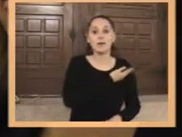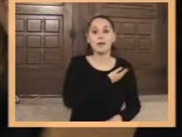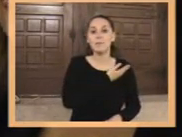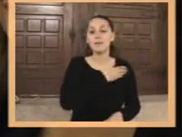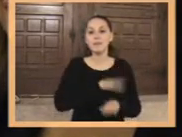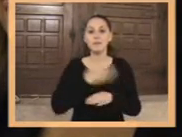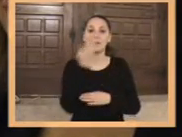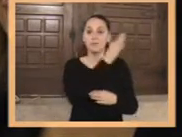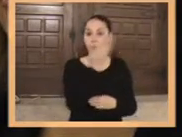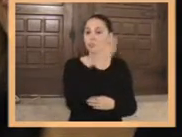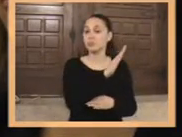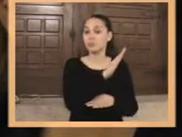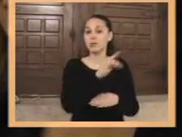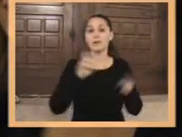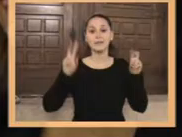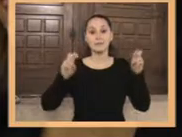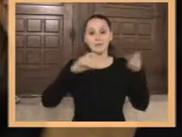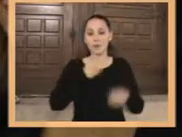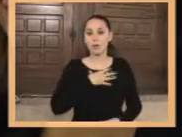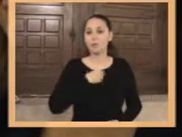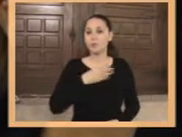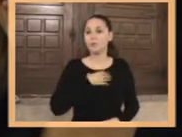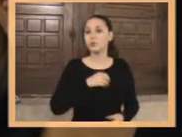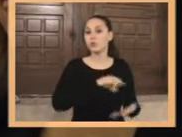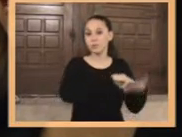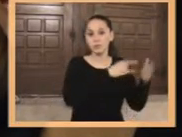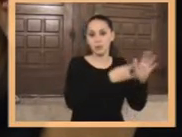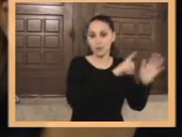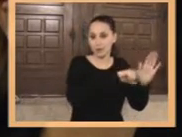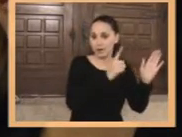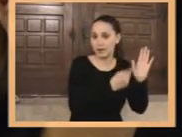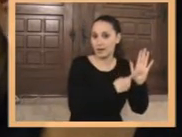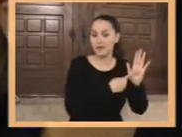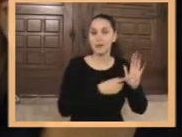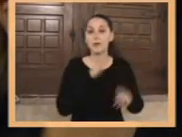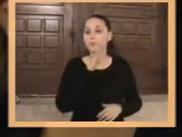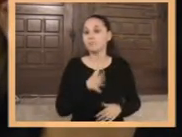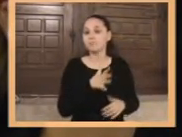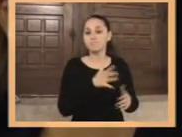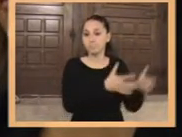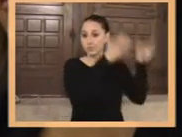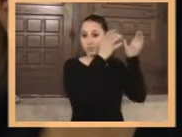a que hagan enmiendas a ese documento y se pueda aprobar, ¿por qué no?, un documento